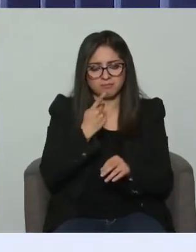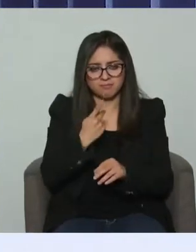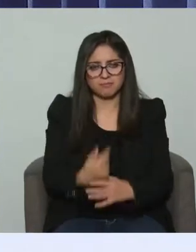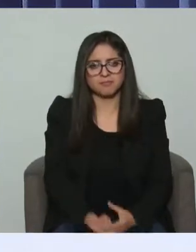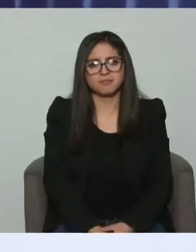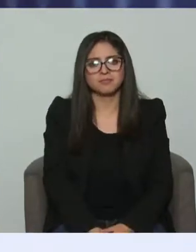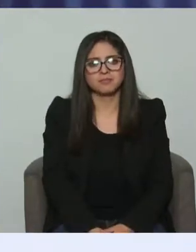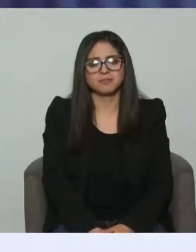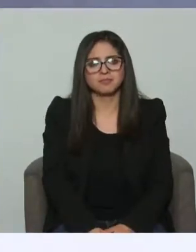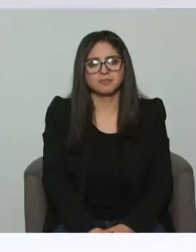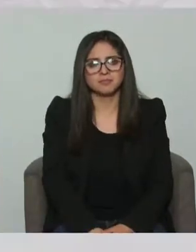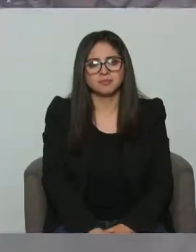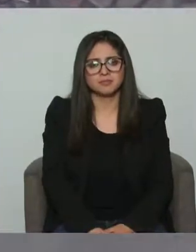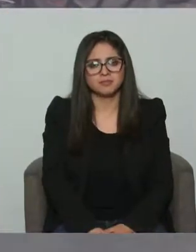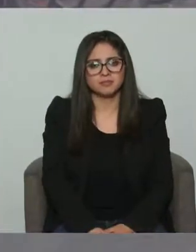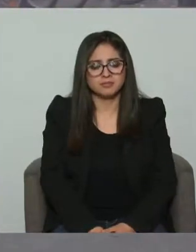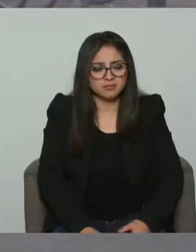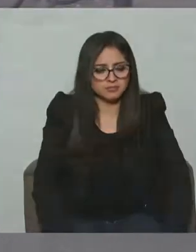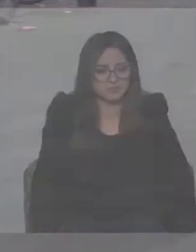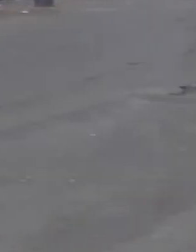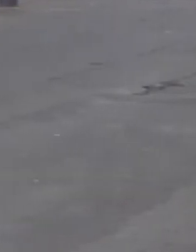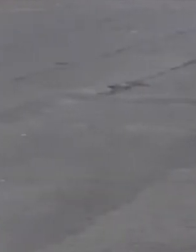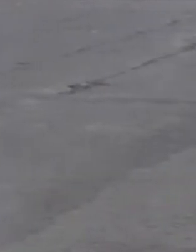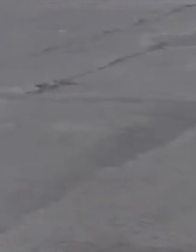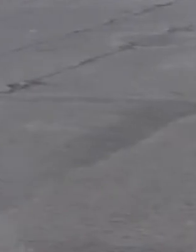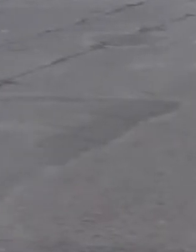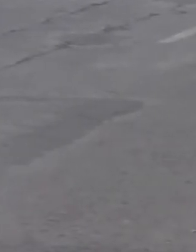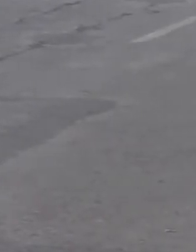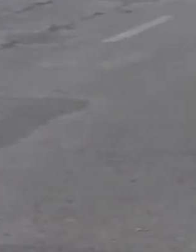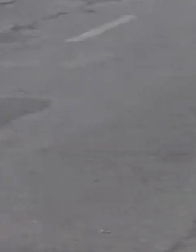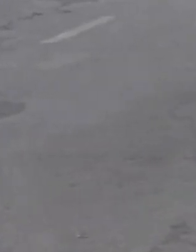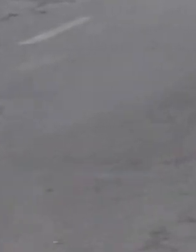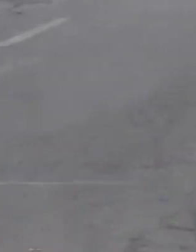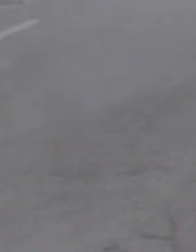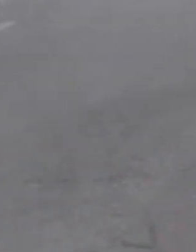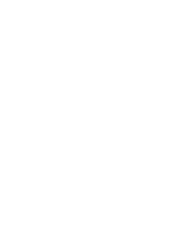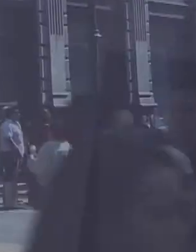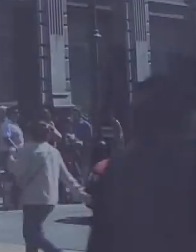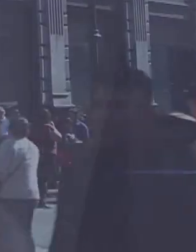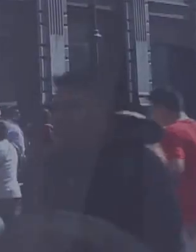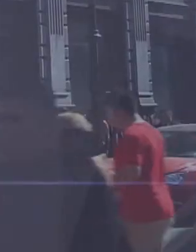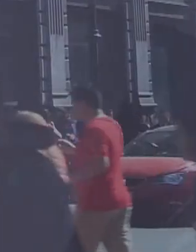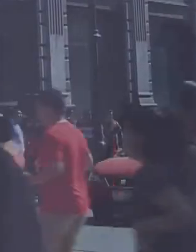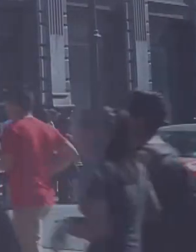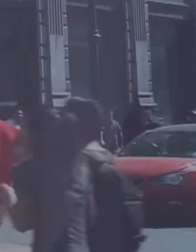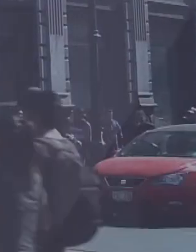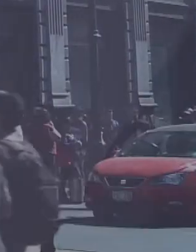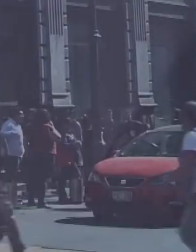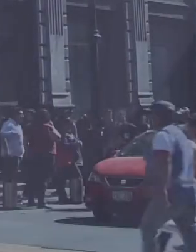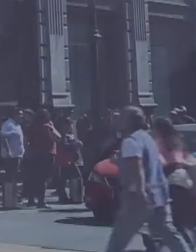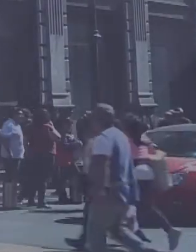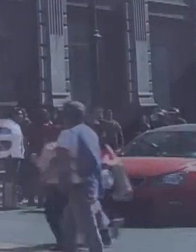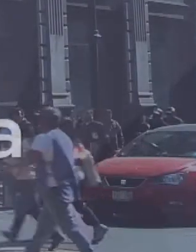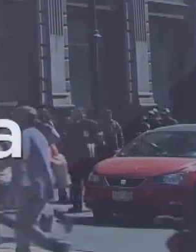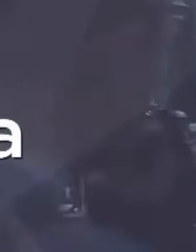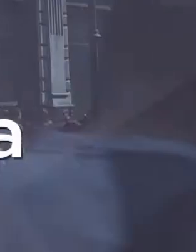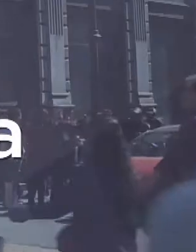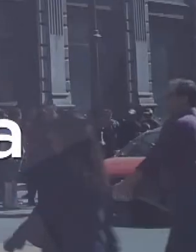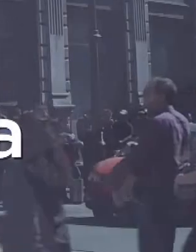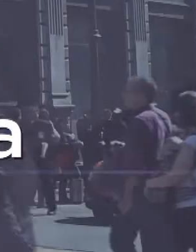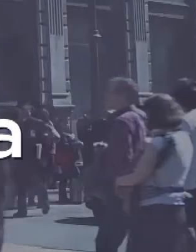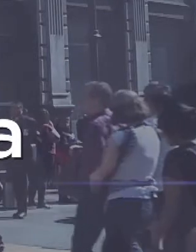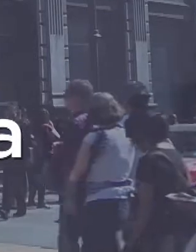aquí realizamos debates en vivo también con diversos sectores sociales y nos encantaría tu presencia, evidentemente, para hablar de este tema